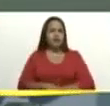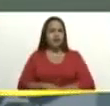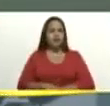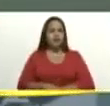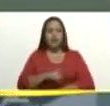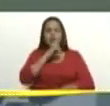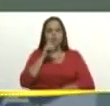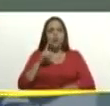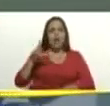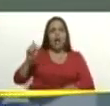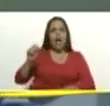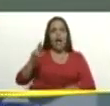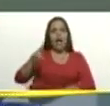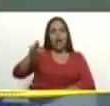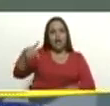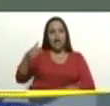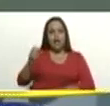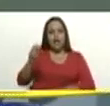Argenis,